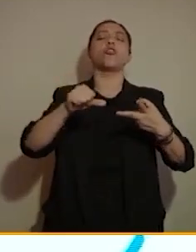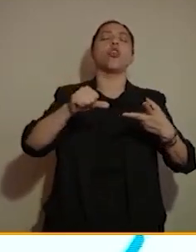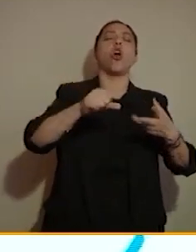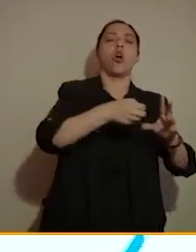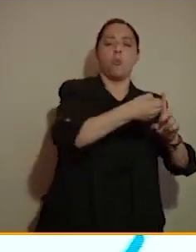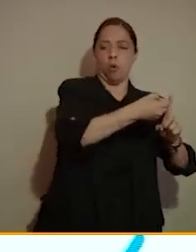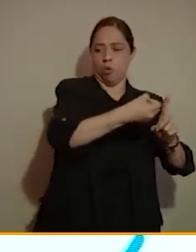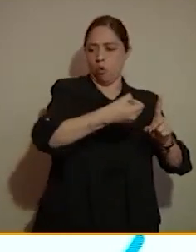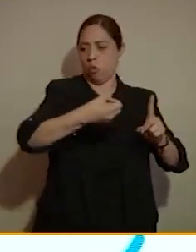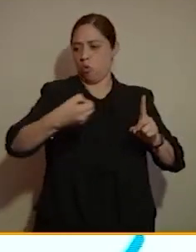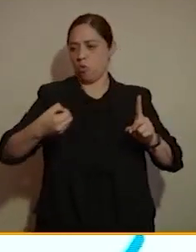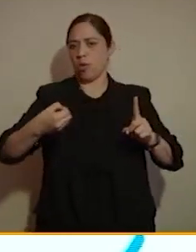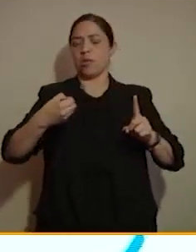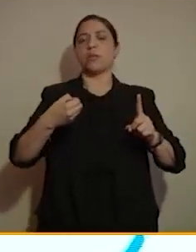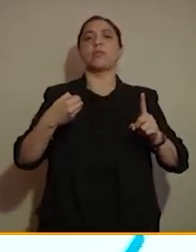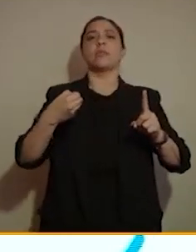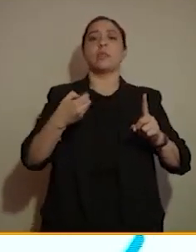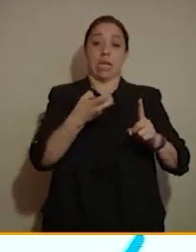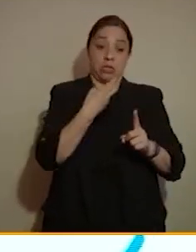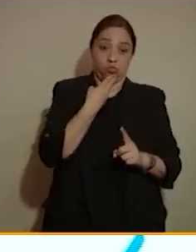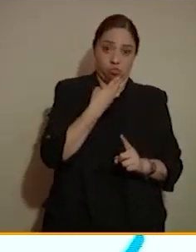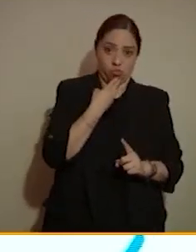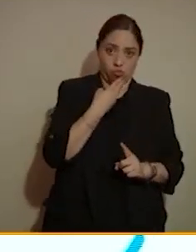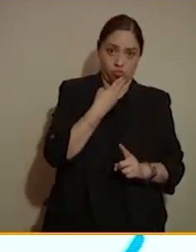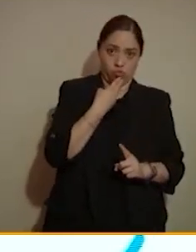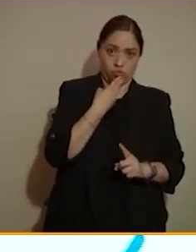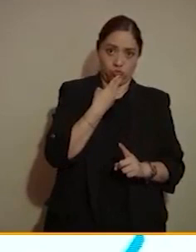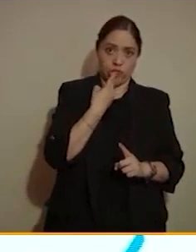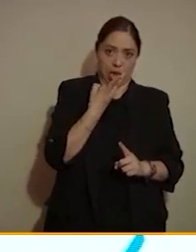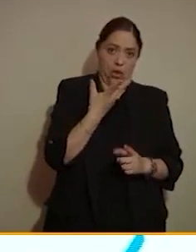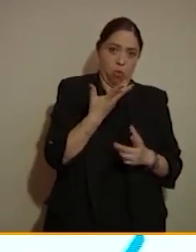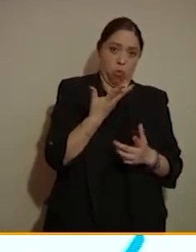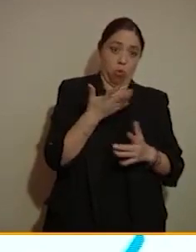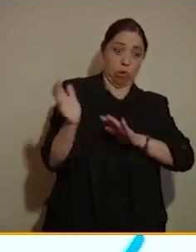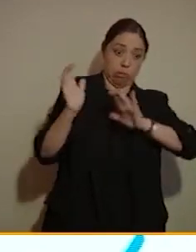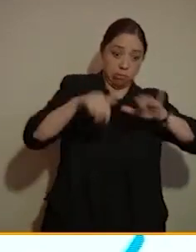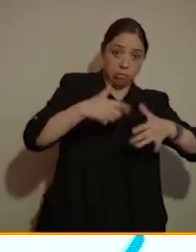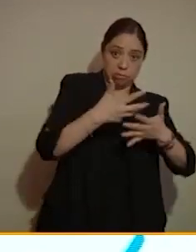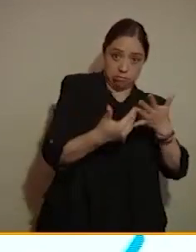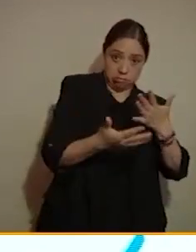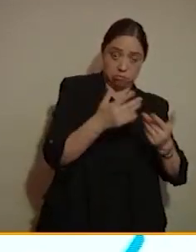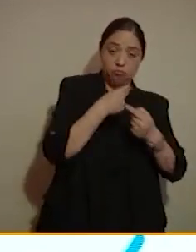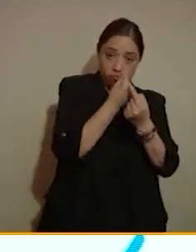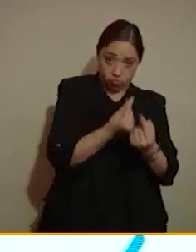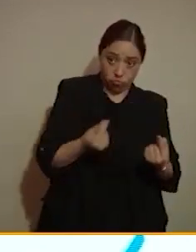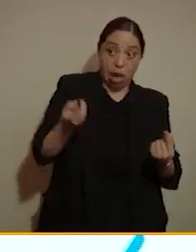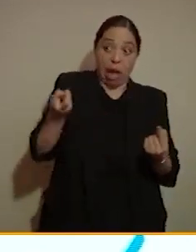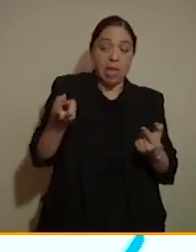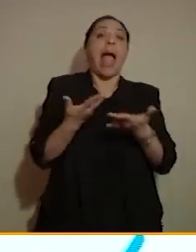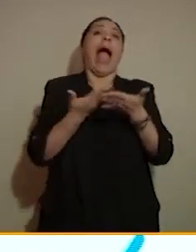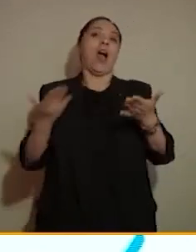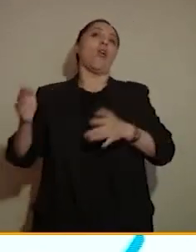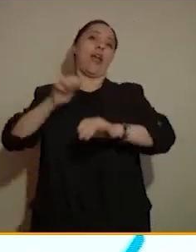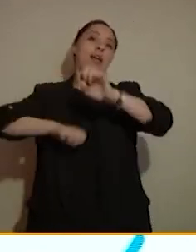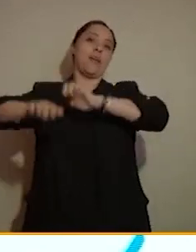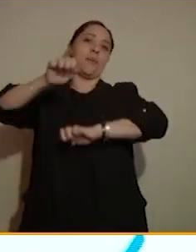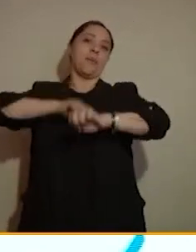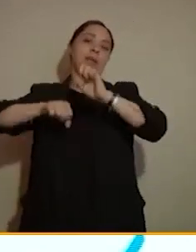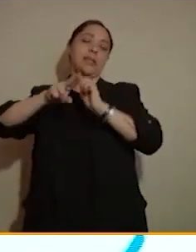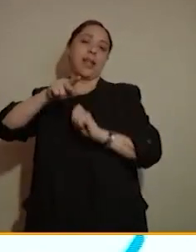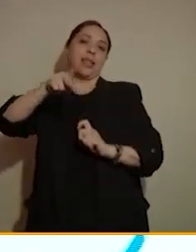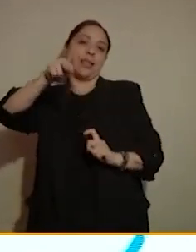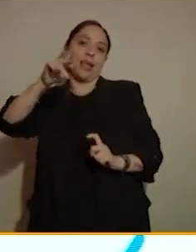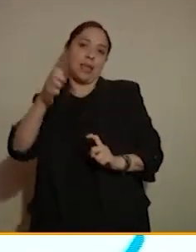ese tipo de mano de obra, es Nike, ¿no? Entonces, definitivamente,